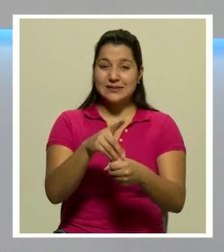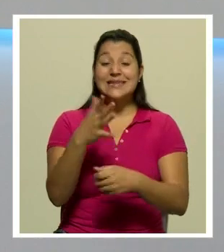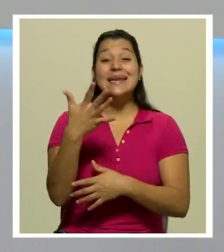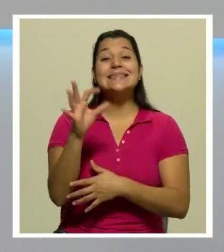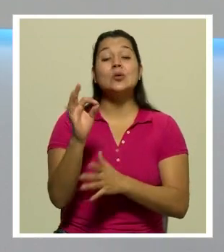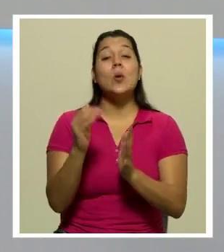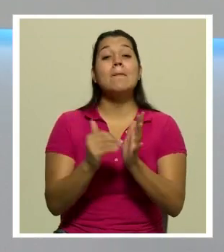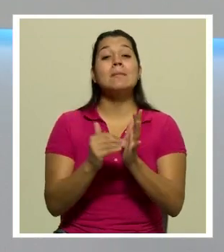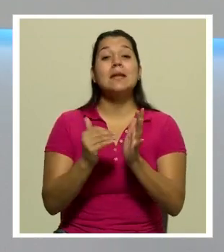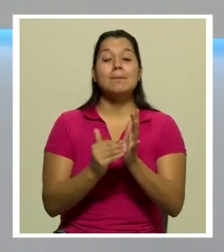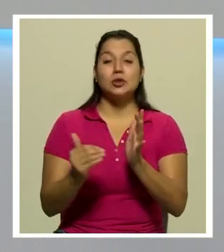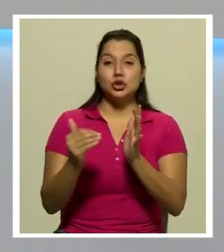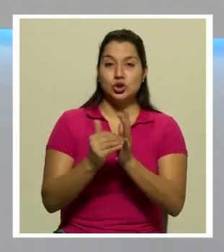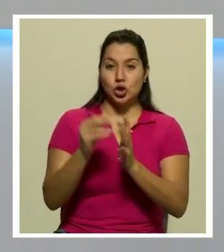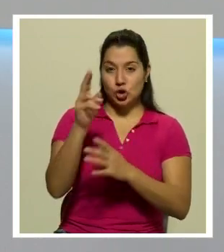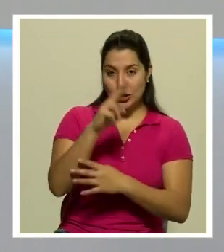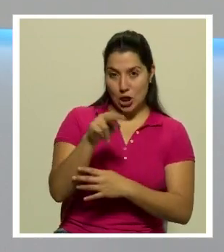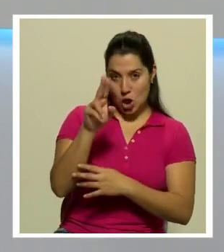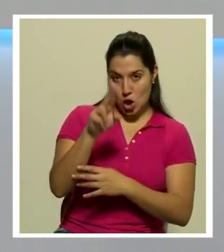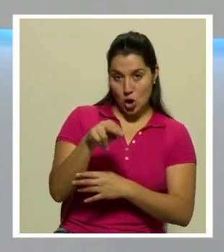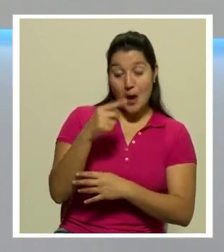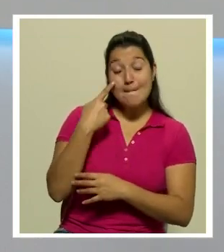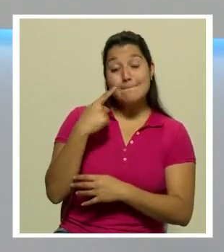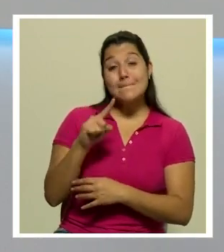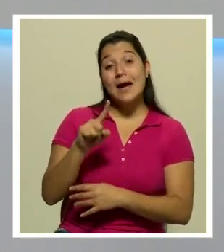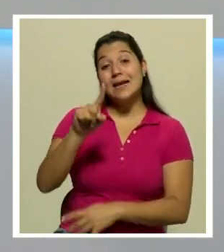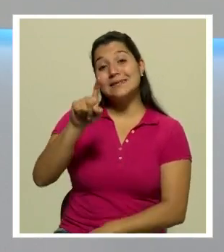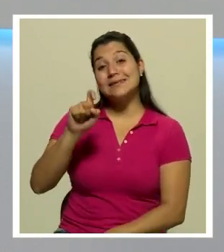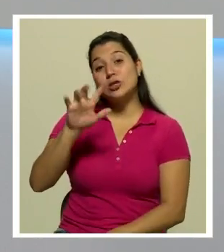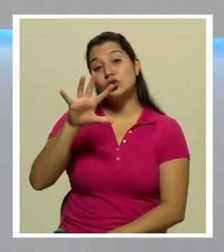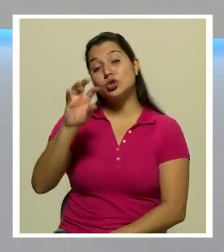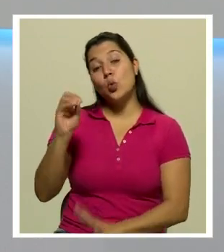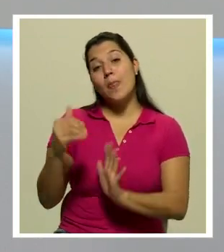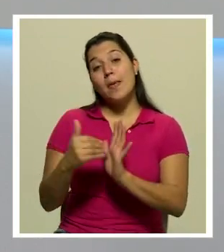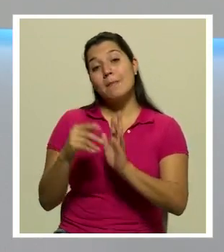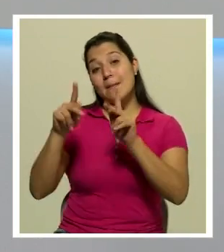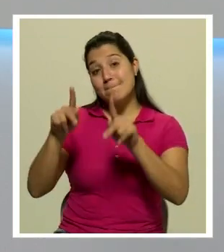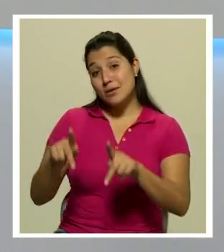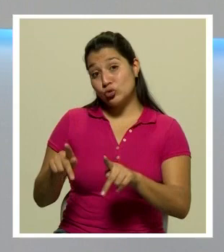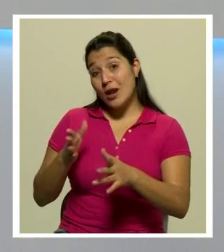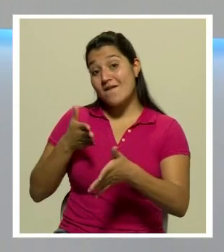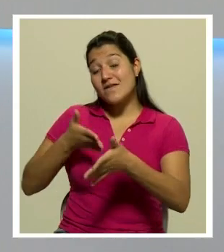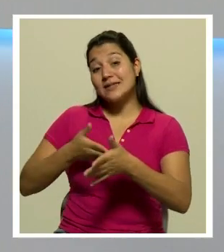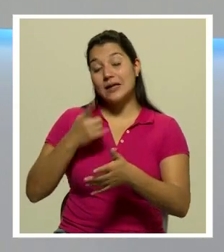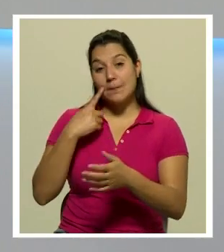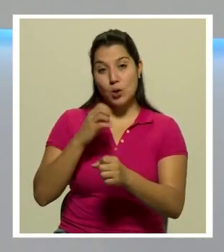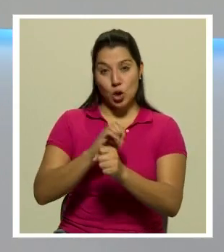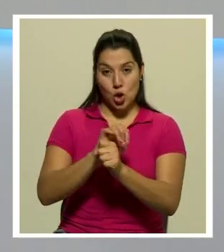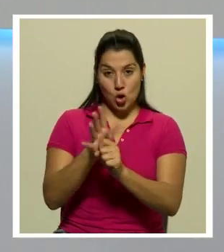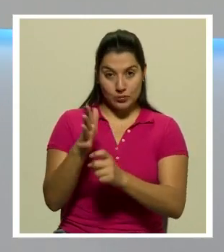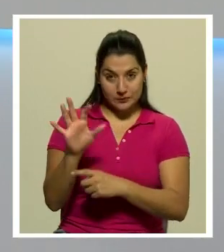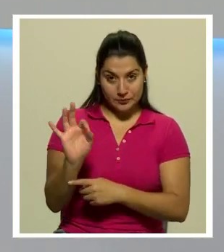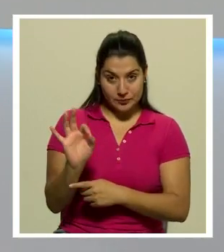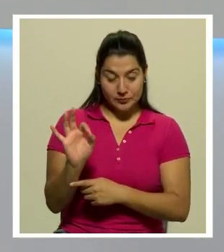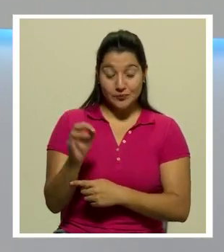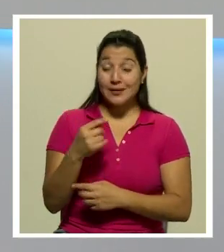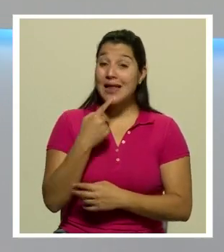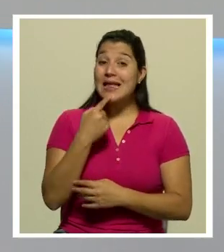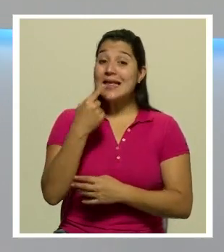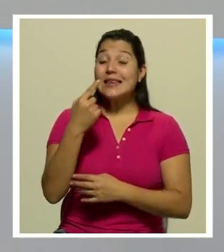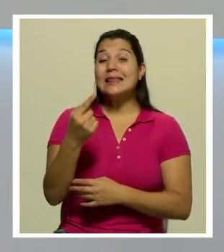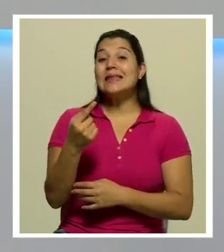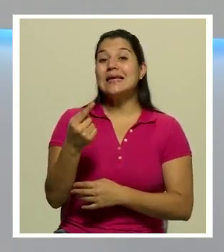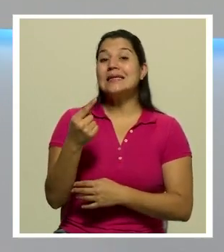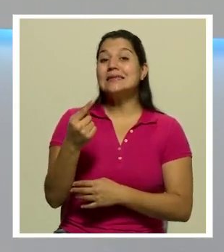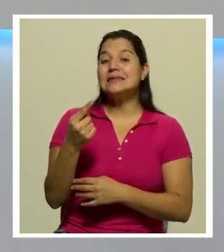mil millones de colones a más de 150.000 personas afectadas por el COVID-19. Según los datos de las